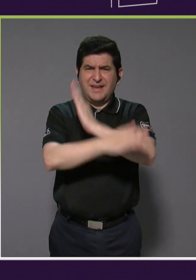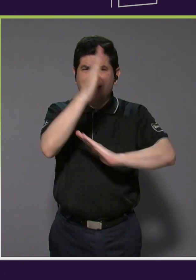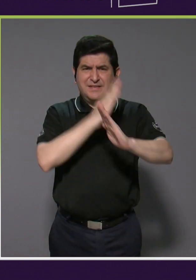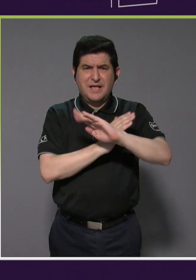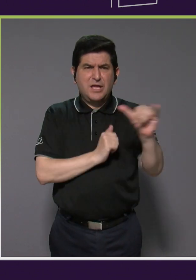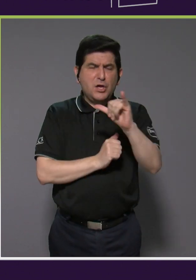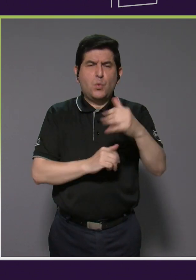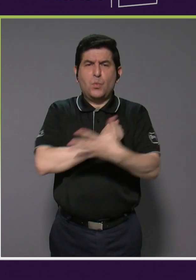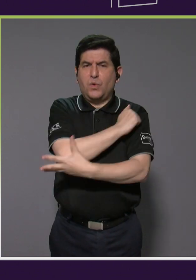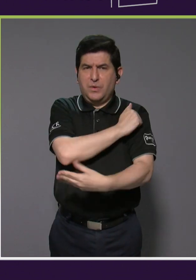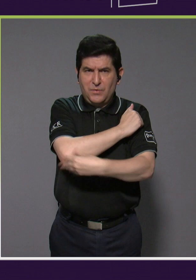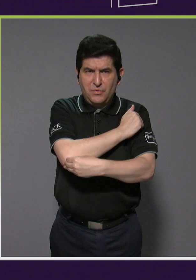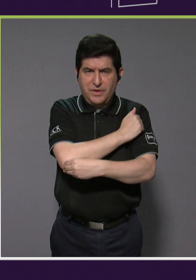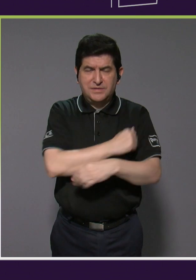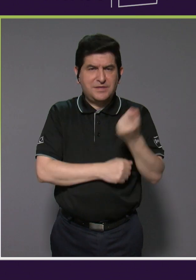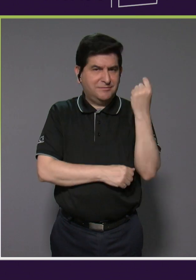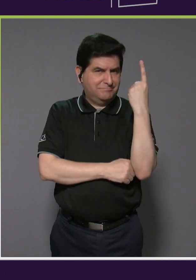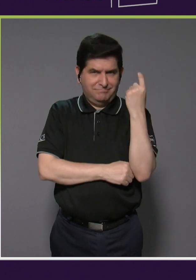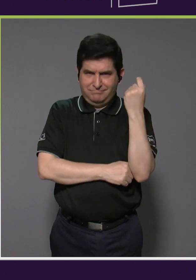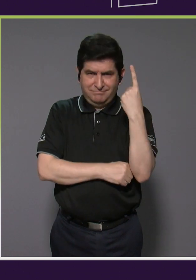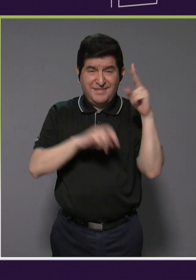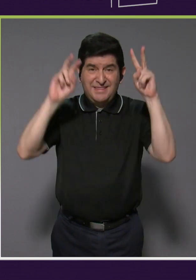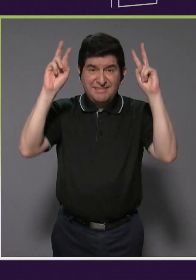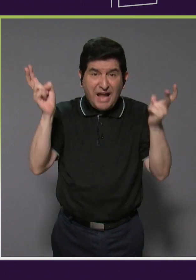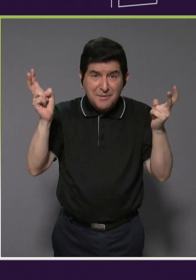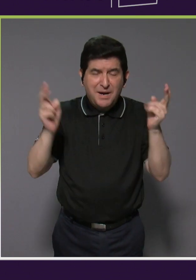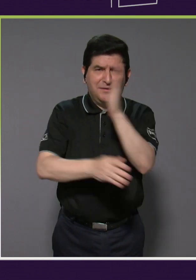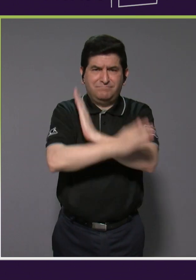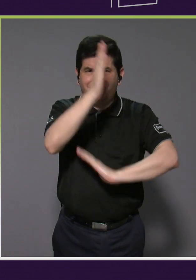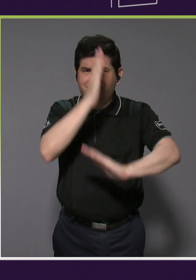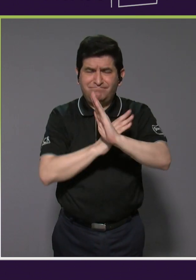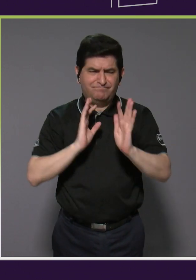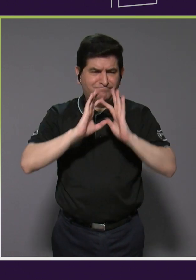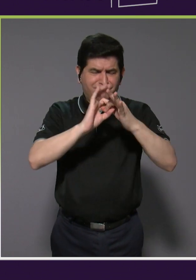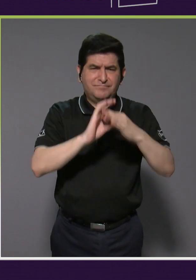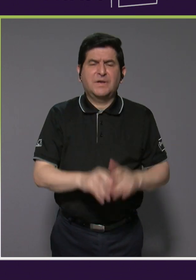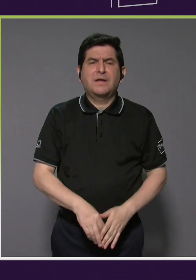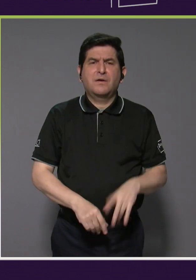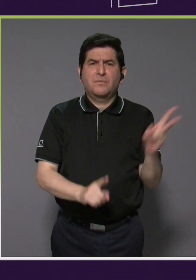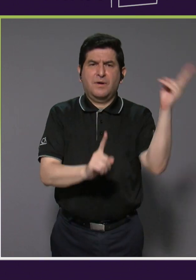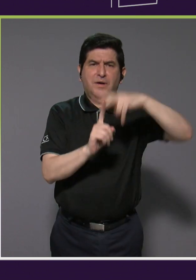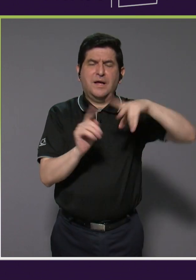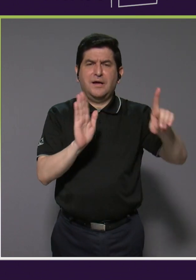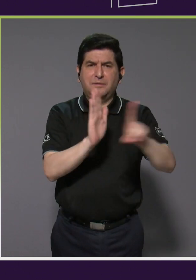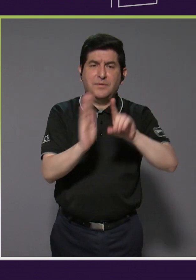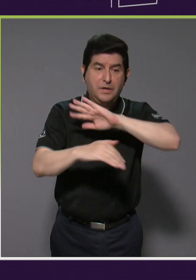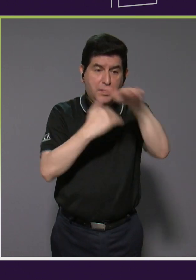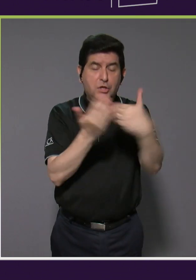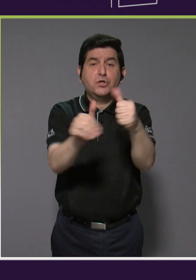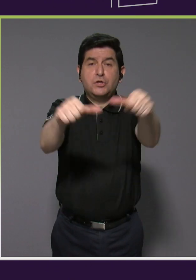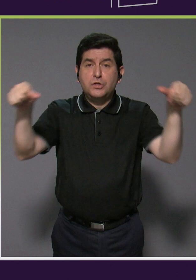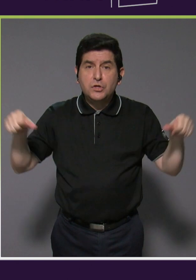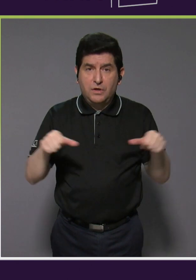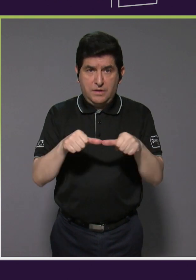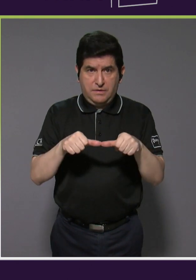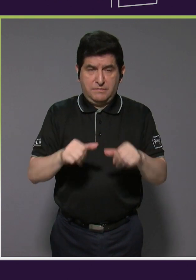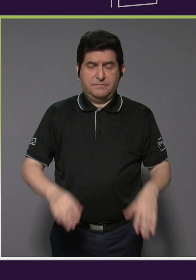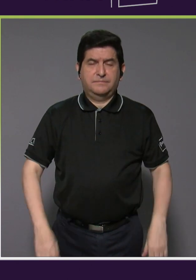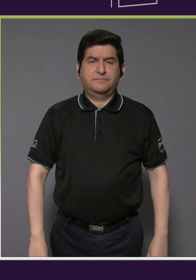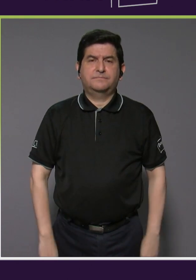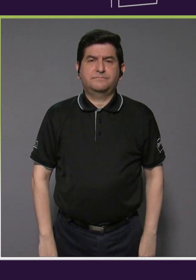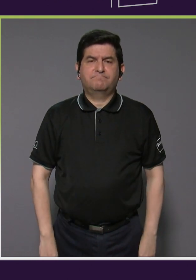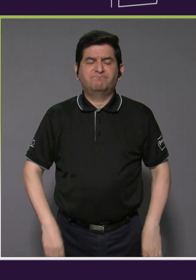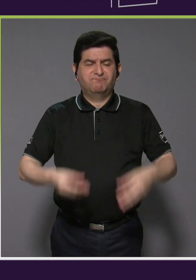pobreza, sin entender que el tema de la discapacidad tiene que ver con ejercicio de derechos en todos los ámbitos, ¿verdad?